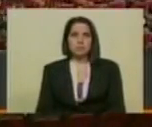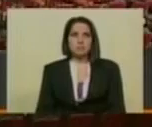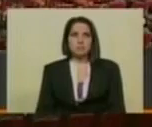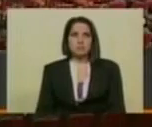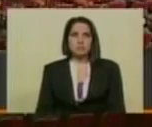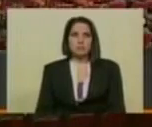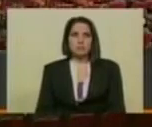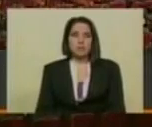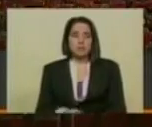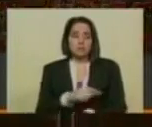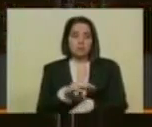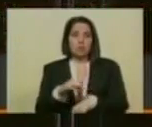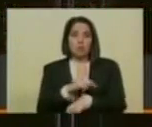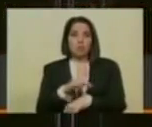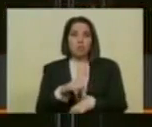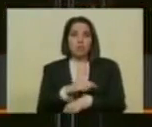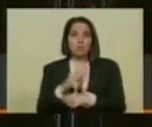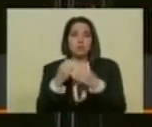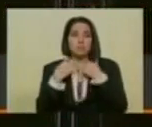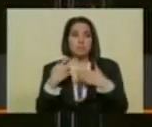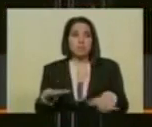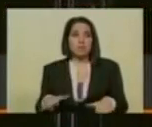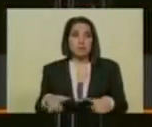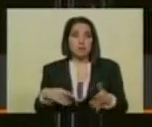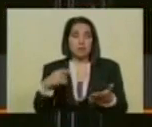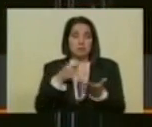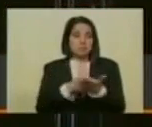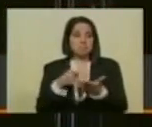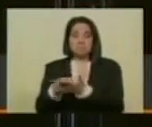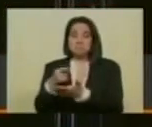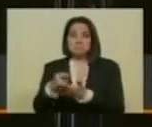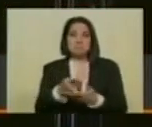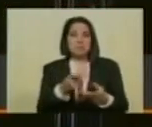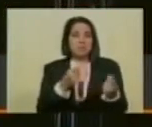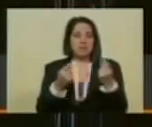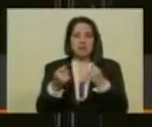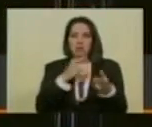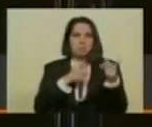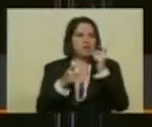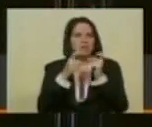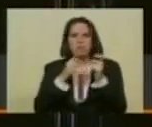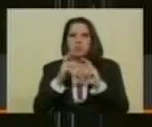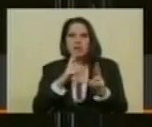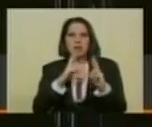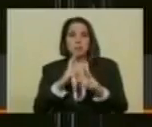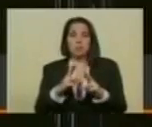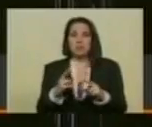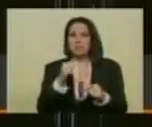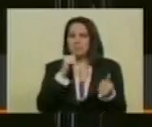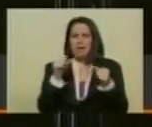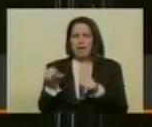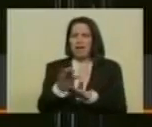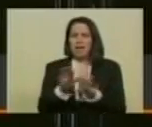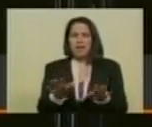Esos reales se pierden, compadre, que invierta dinero en encuestas y encuestólogos. Tienen que dedicarse a otra cosa.